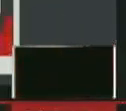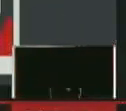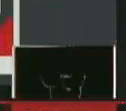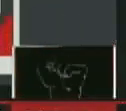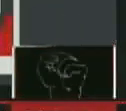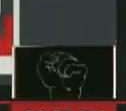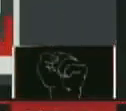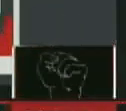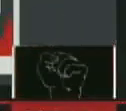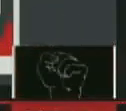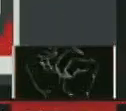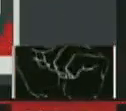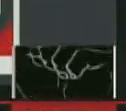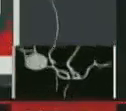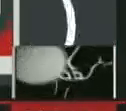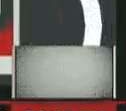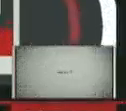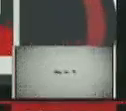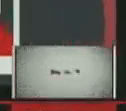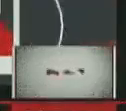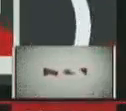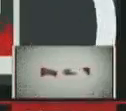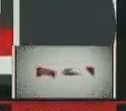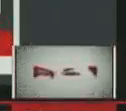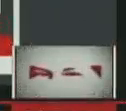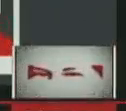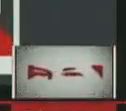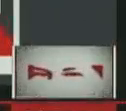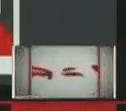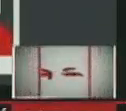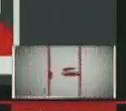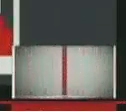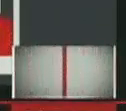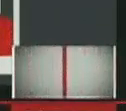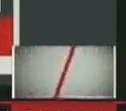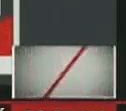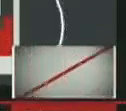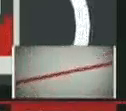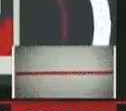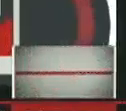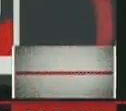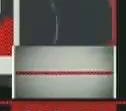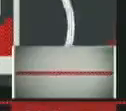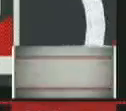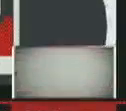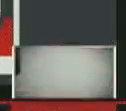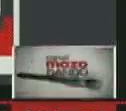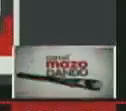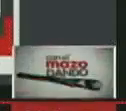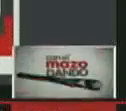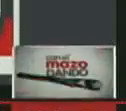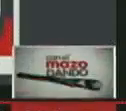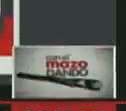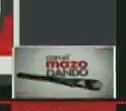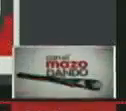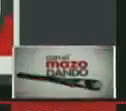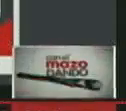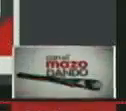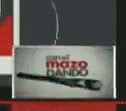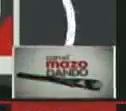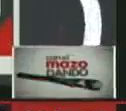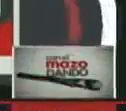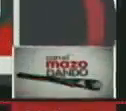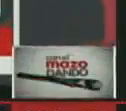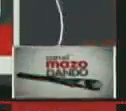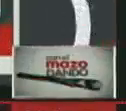la próxima semana, vamos a la de las UVC, Unidades de Batalla por Libertad. Un